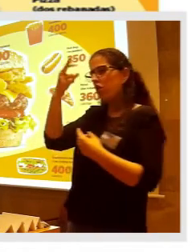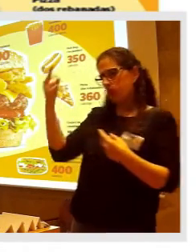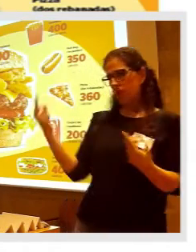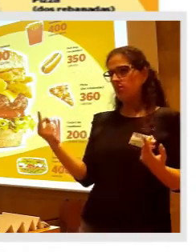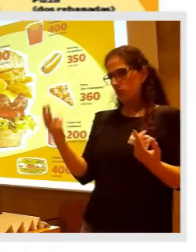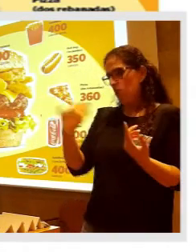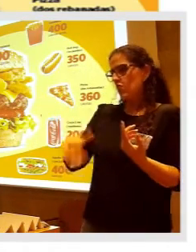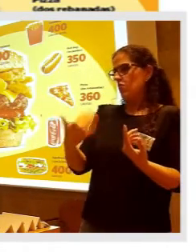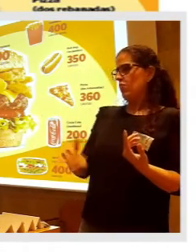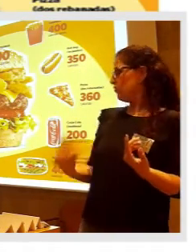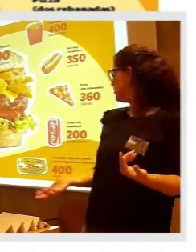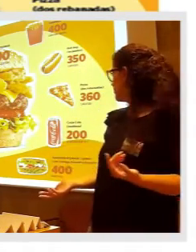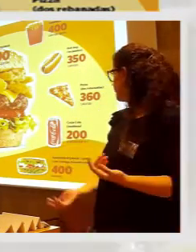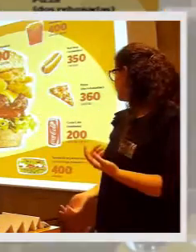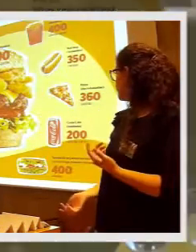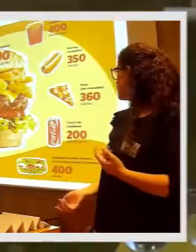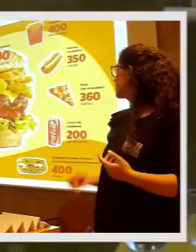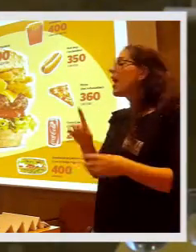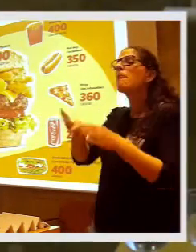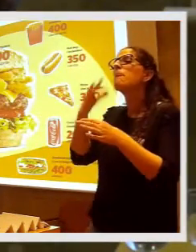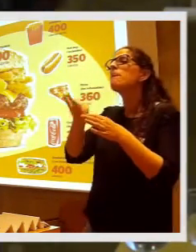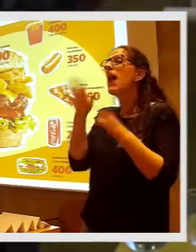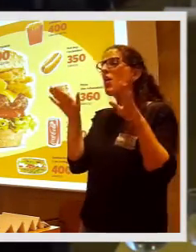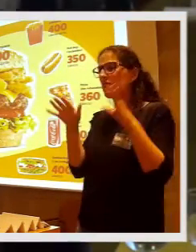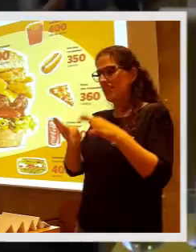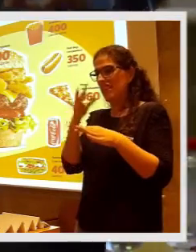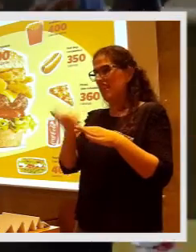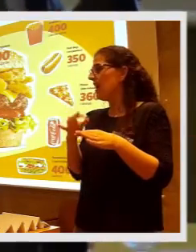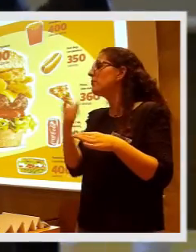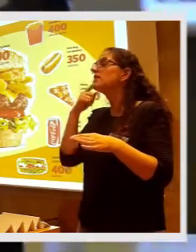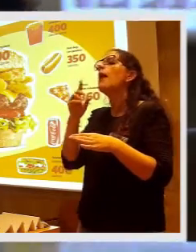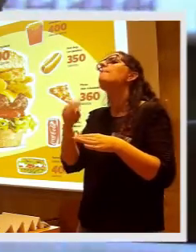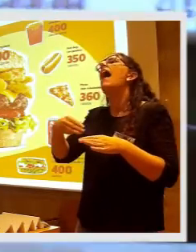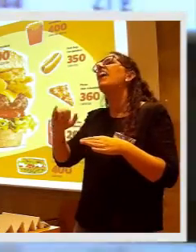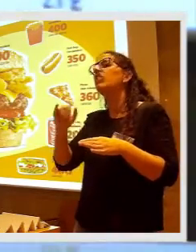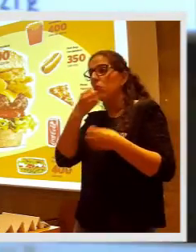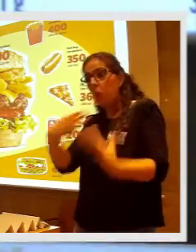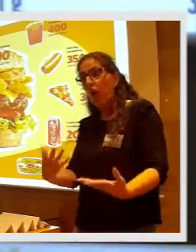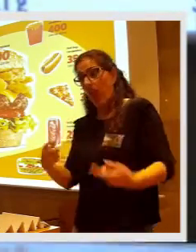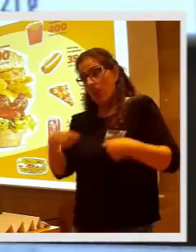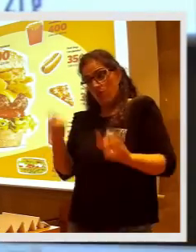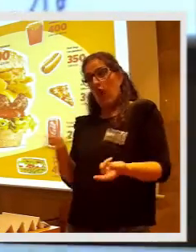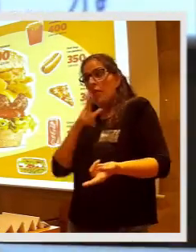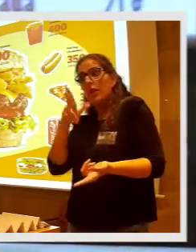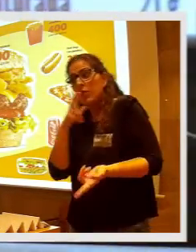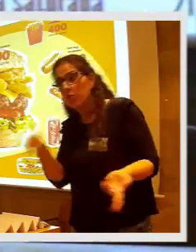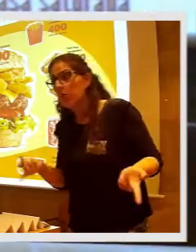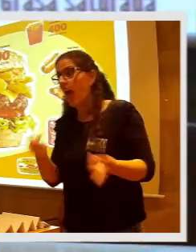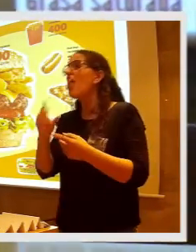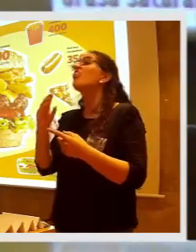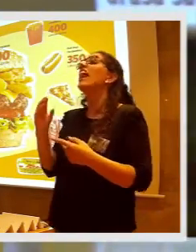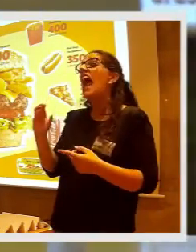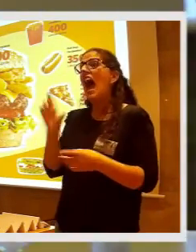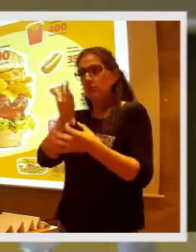y... Curiosamente, fijaros el tema de las palomitas de maíz. Podría parecer que el maíz es bueno, ¿no? ¿Quién nos diría que el maíz es un cereal y no malo?